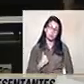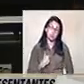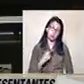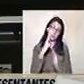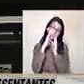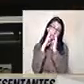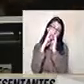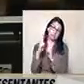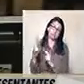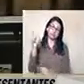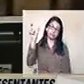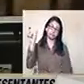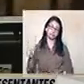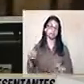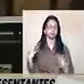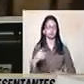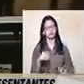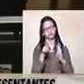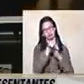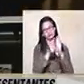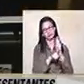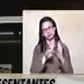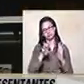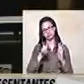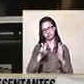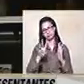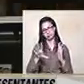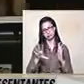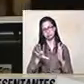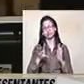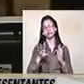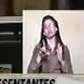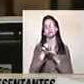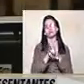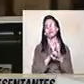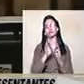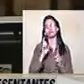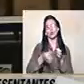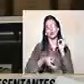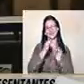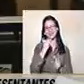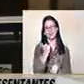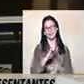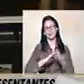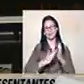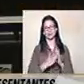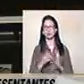la ley 975 de Justicia y Paz, logró